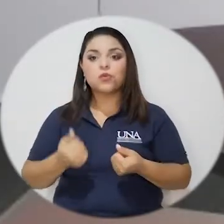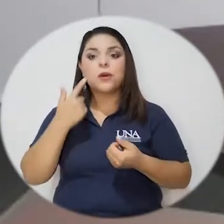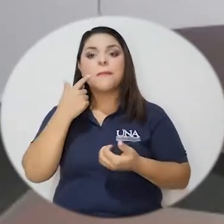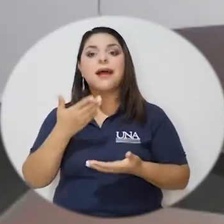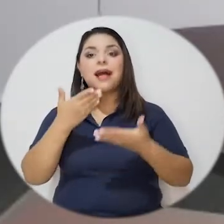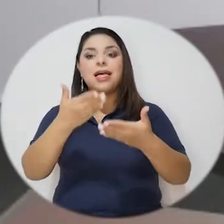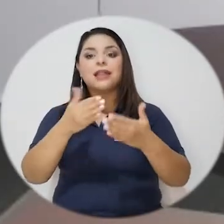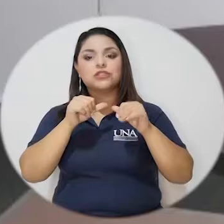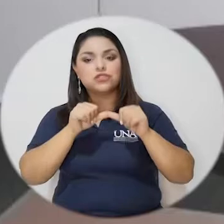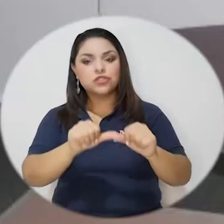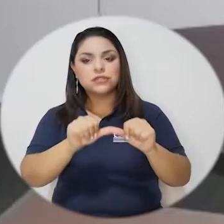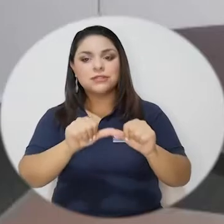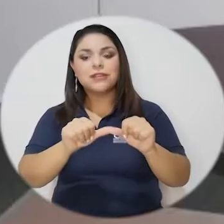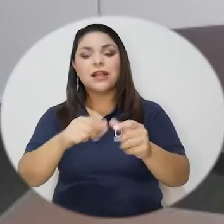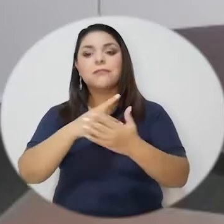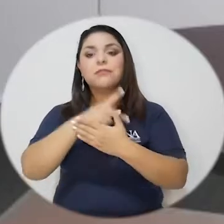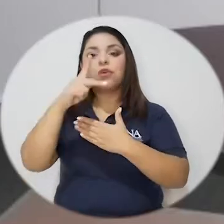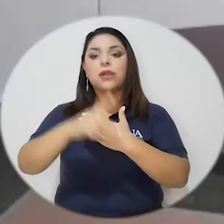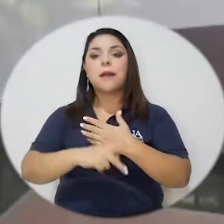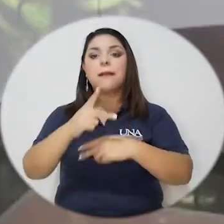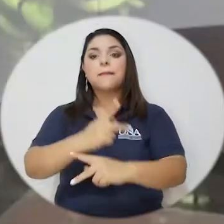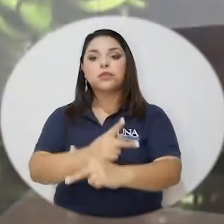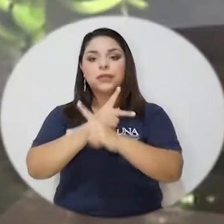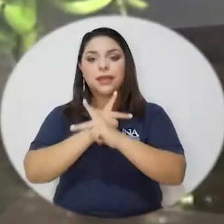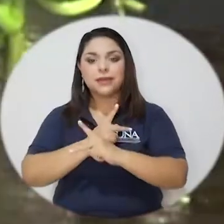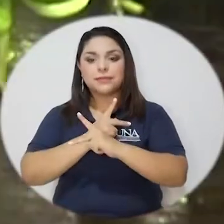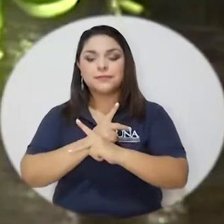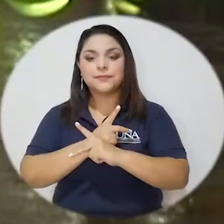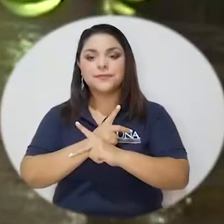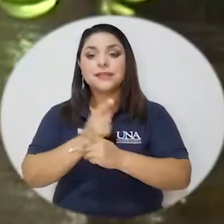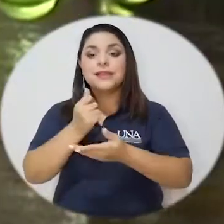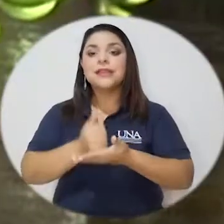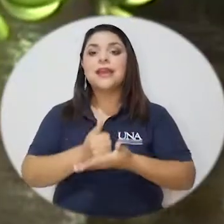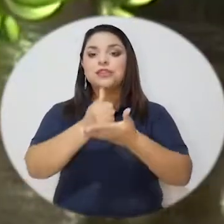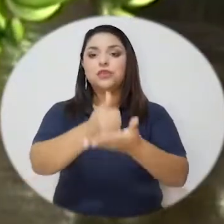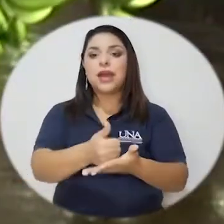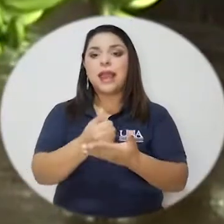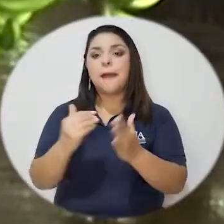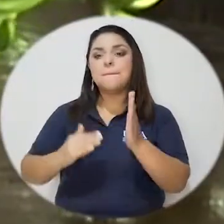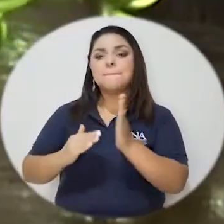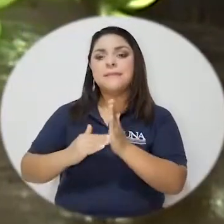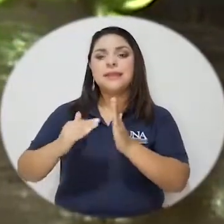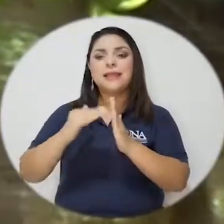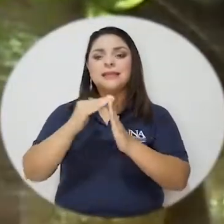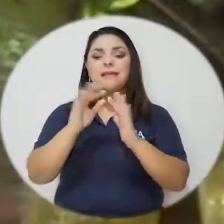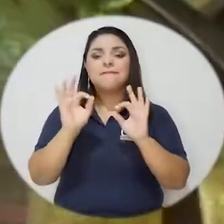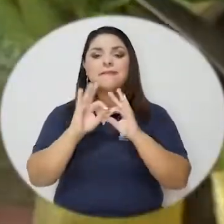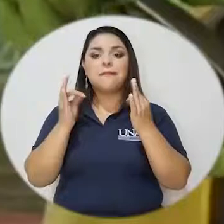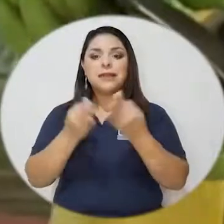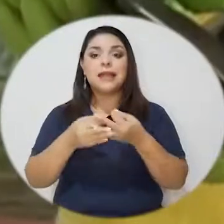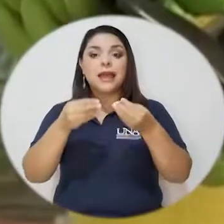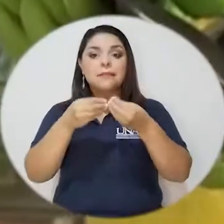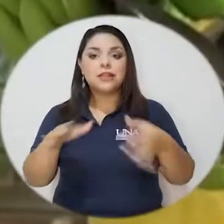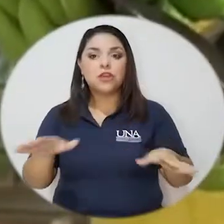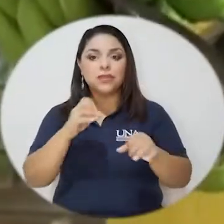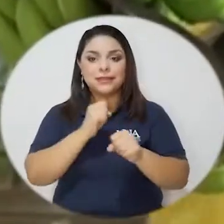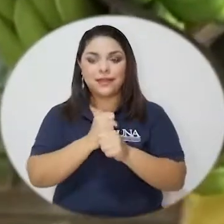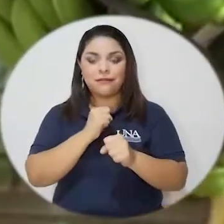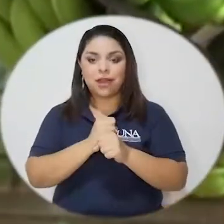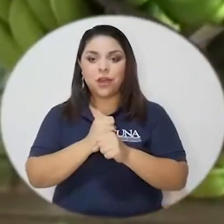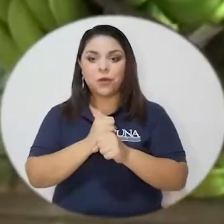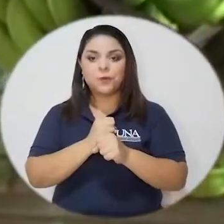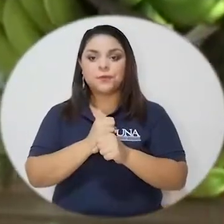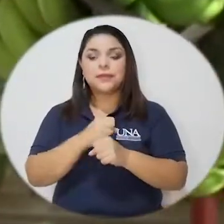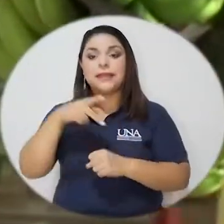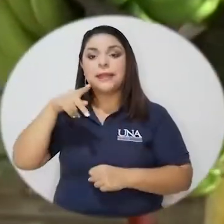recursos para darle sostenibilidad al programa Proteger y ayudar a las miles de familias que perdieron los